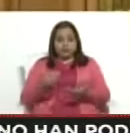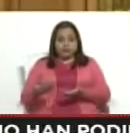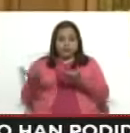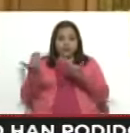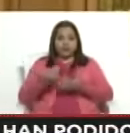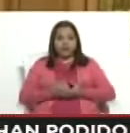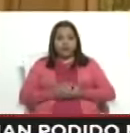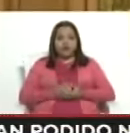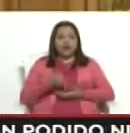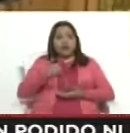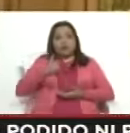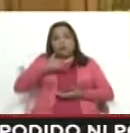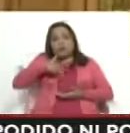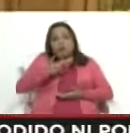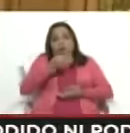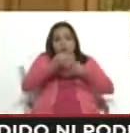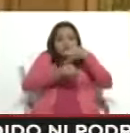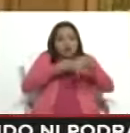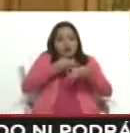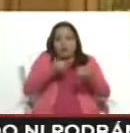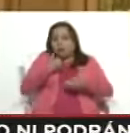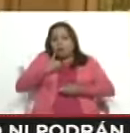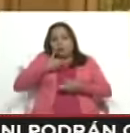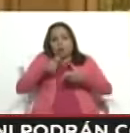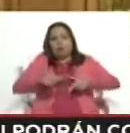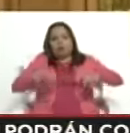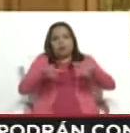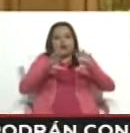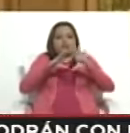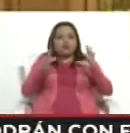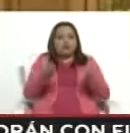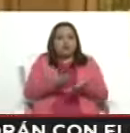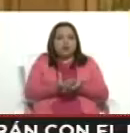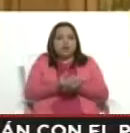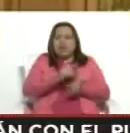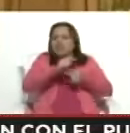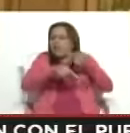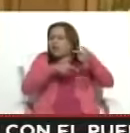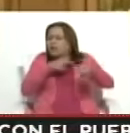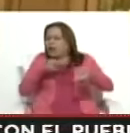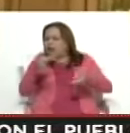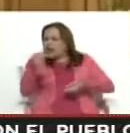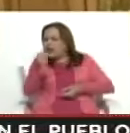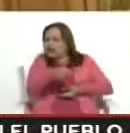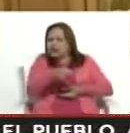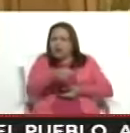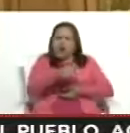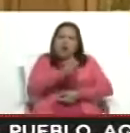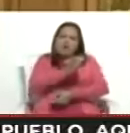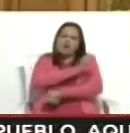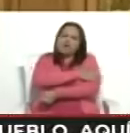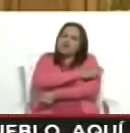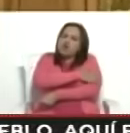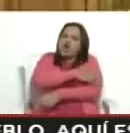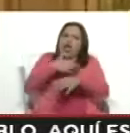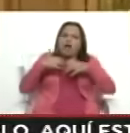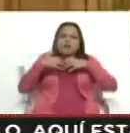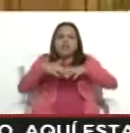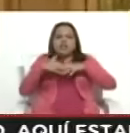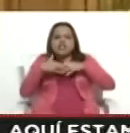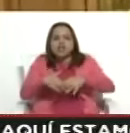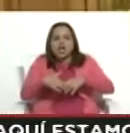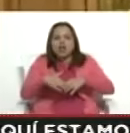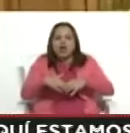Cualquiera puede decir, en cualquier lugar del mundo, ¿no? Bueno, después de eso, la oposición, los empresarios, la